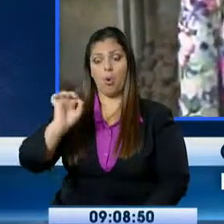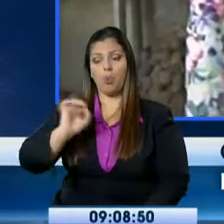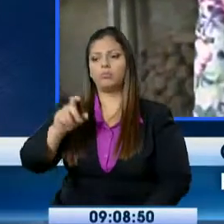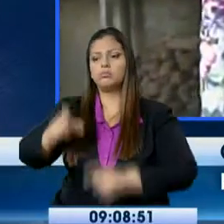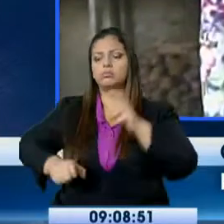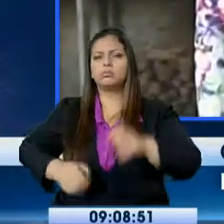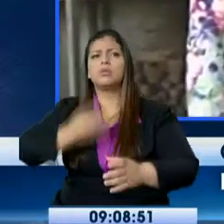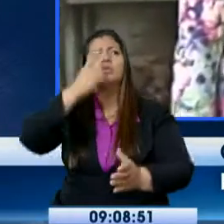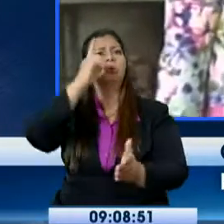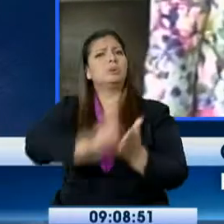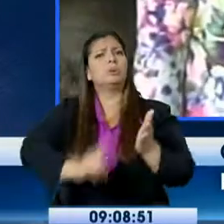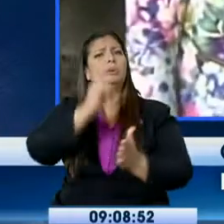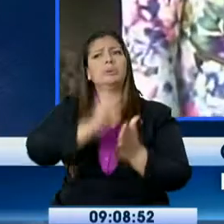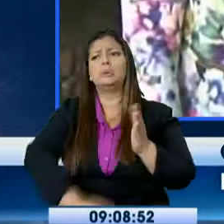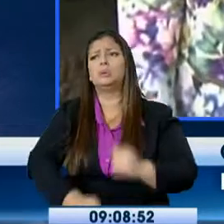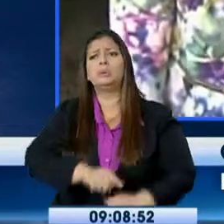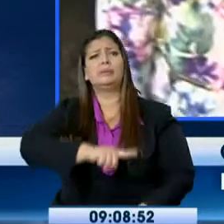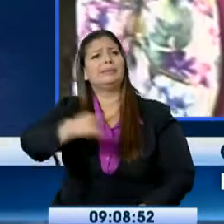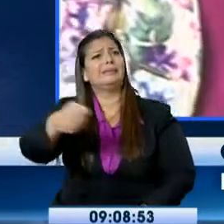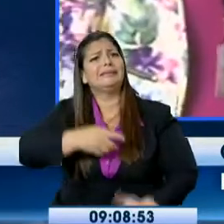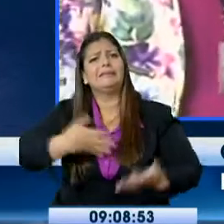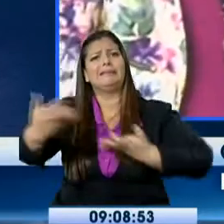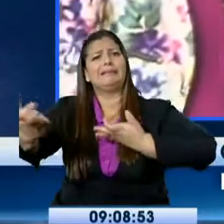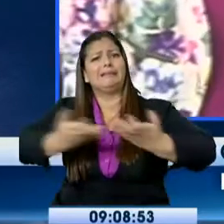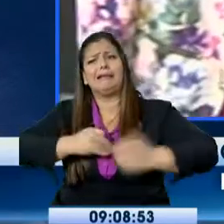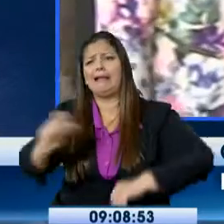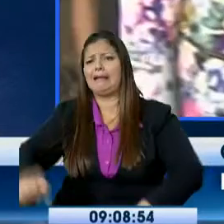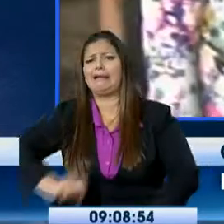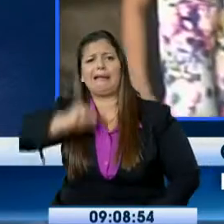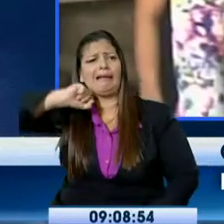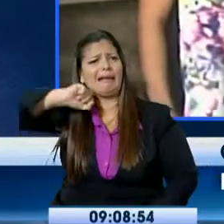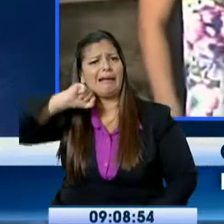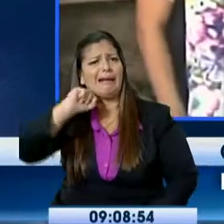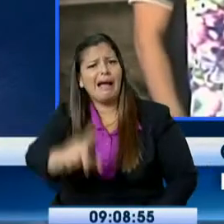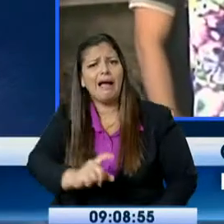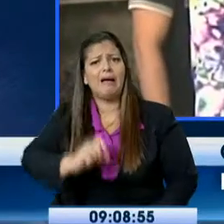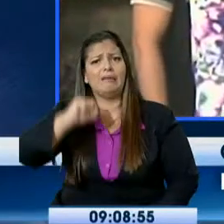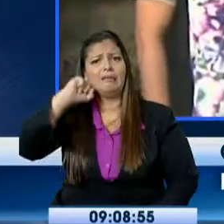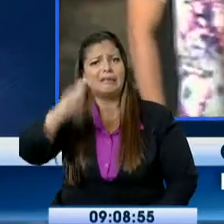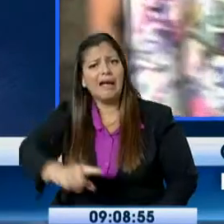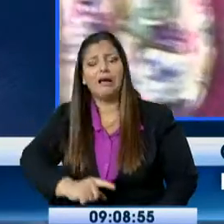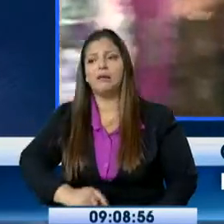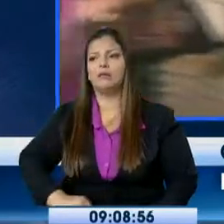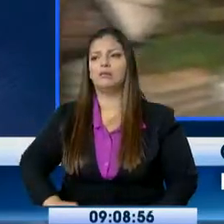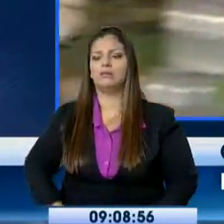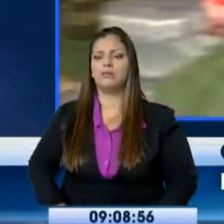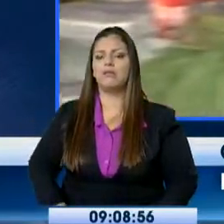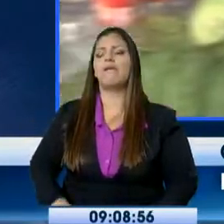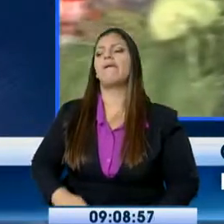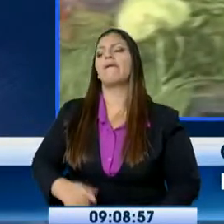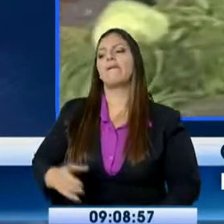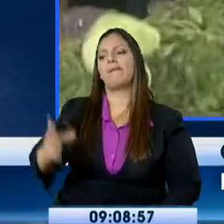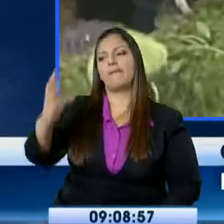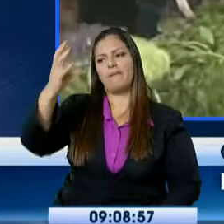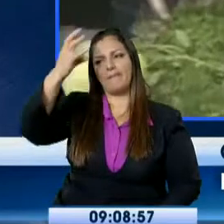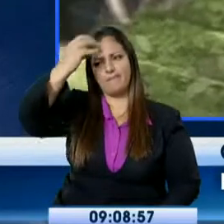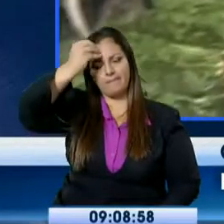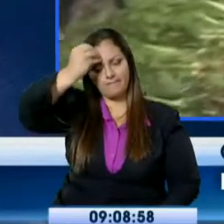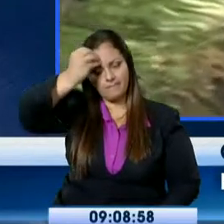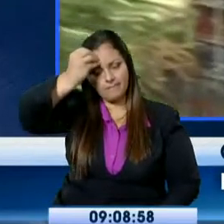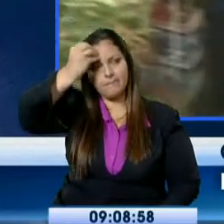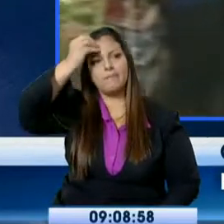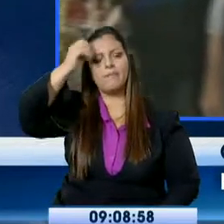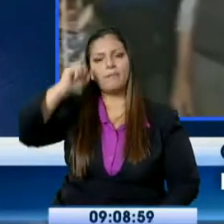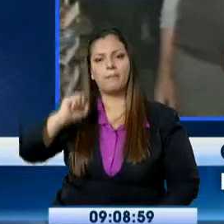el manejo la venta la comercialización de esos productos con exceso con especulación sabremos nosotros